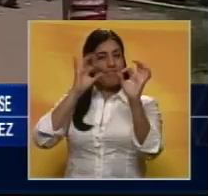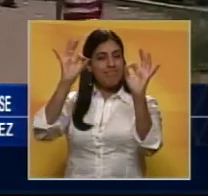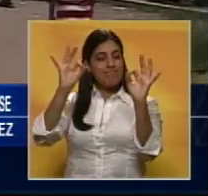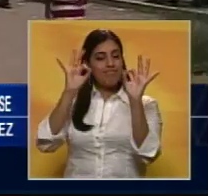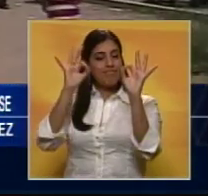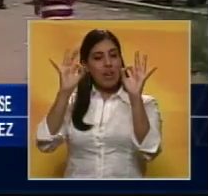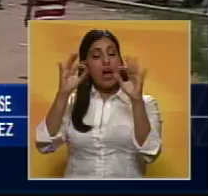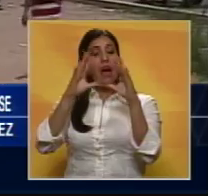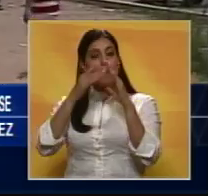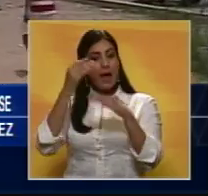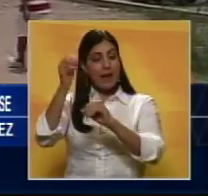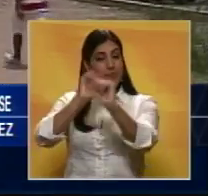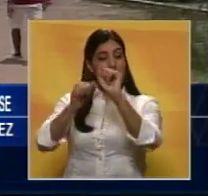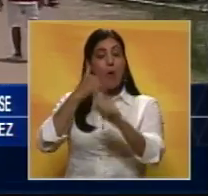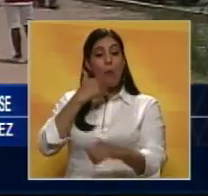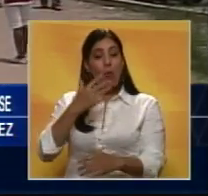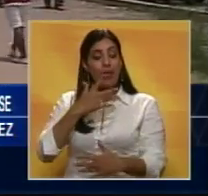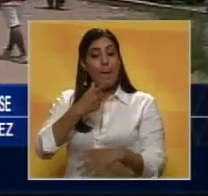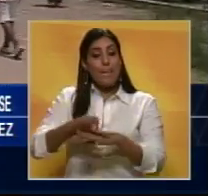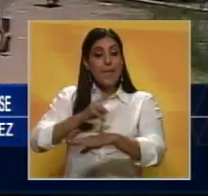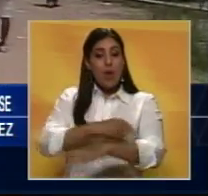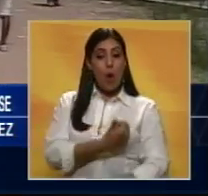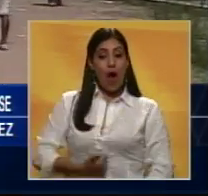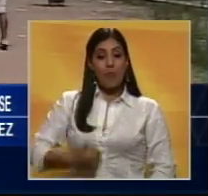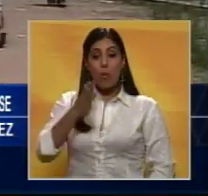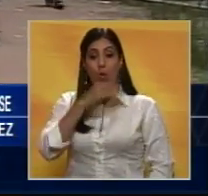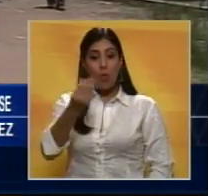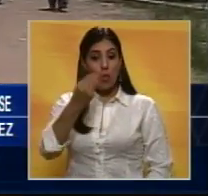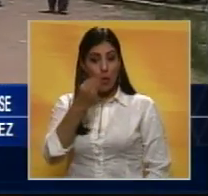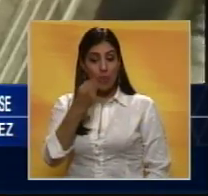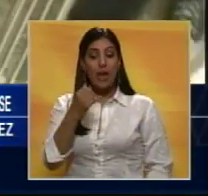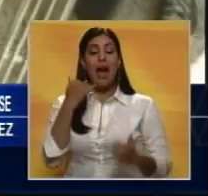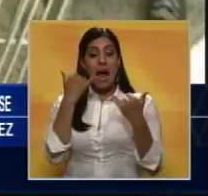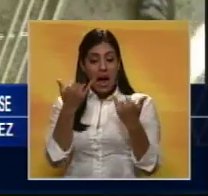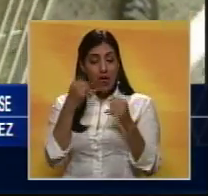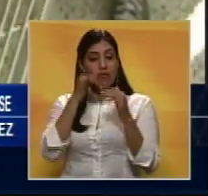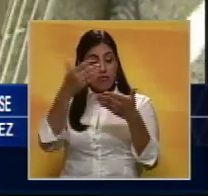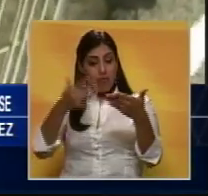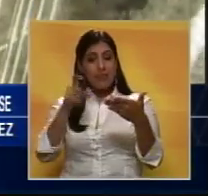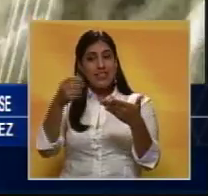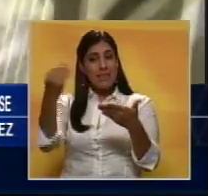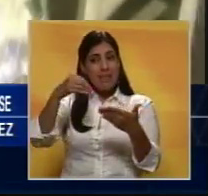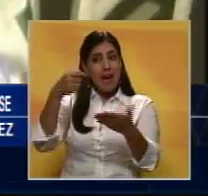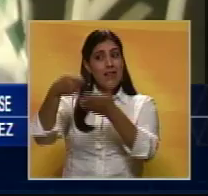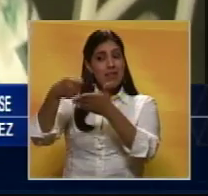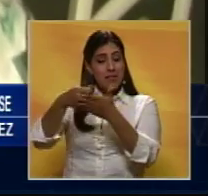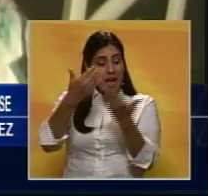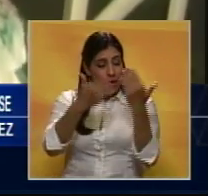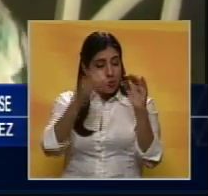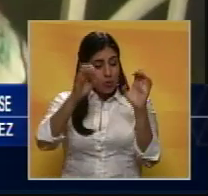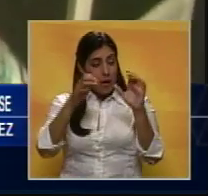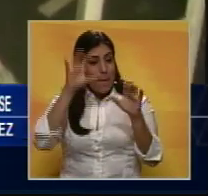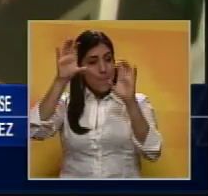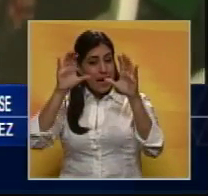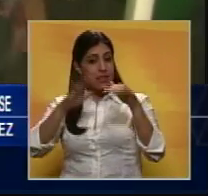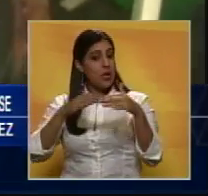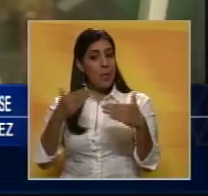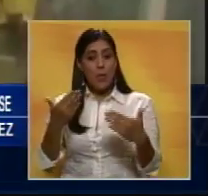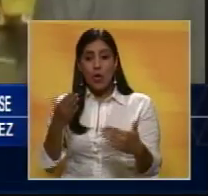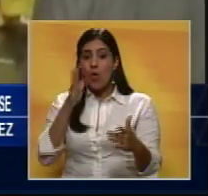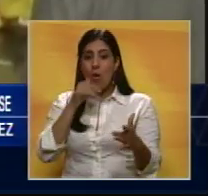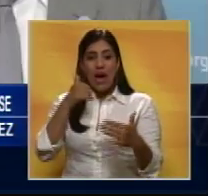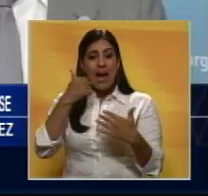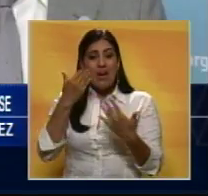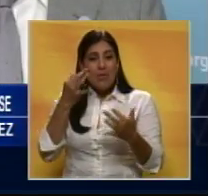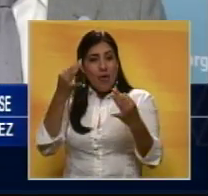vigilancia y actuar para prevenir nuevas hambrunas. El informe también afirma que se necesitan más fondos para estudiar países donde no